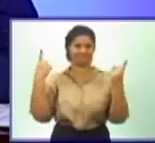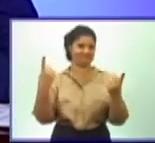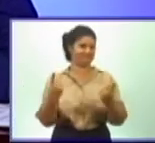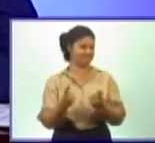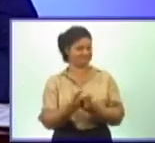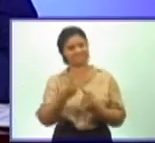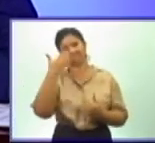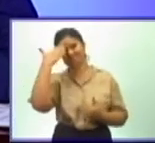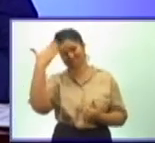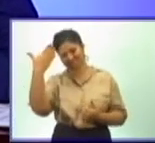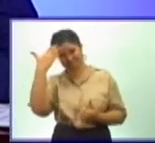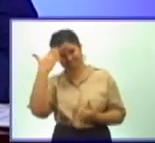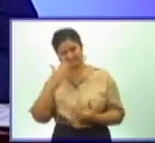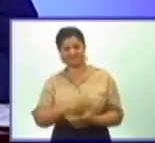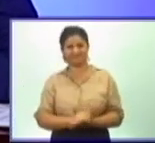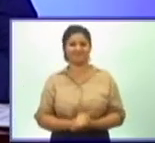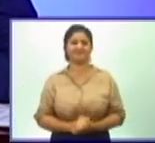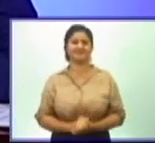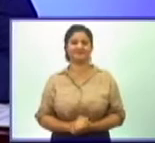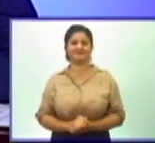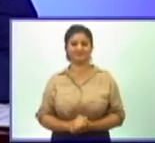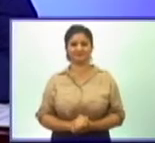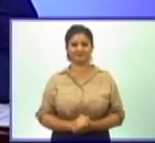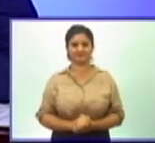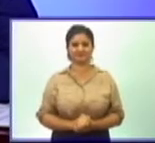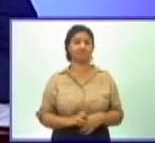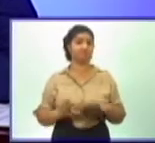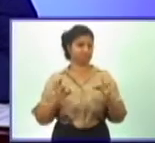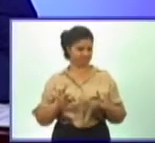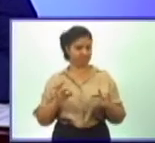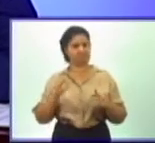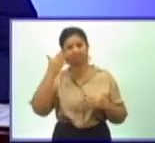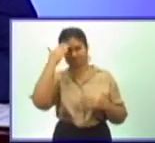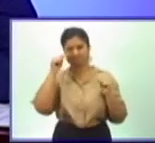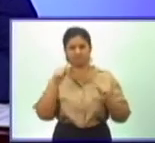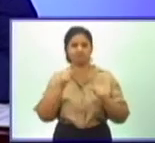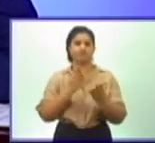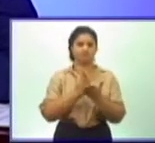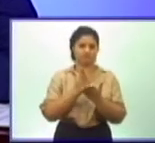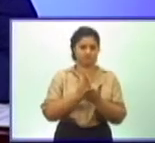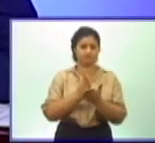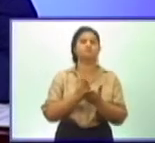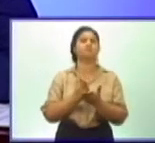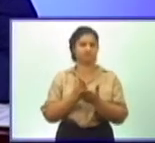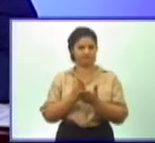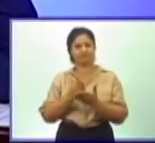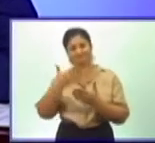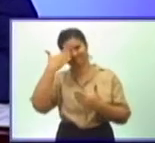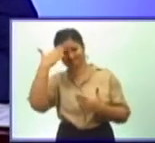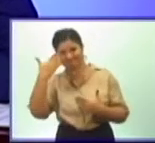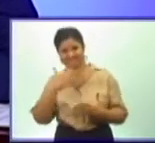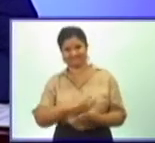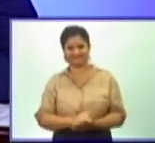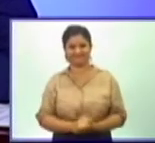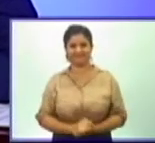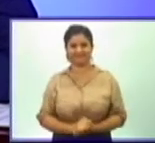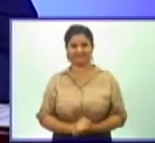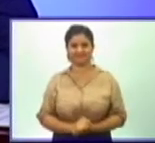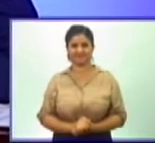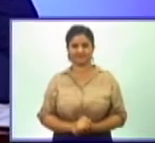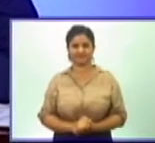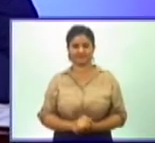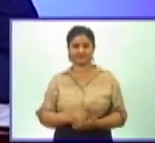sus elogios y sus gratitudes por estas clases, de lo cual estamos profundamente agradecidos. En la clase